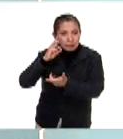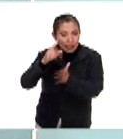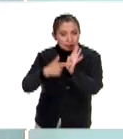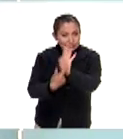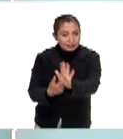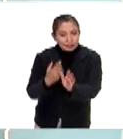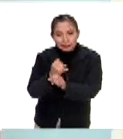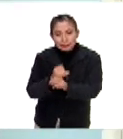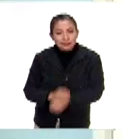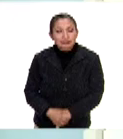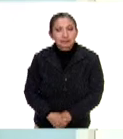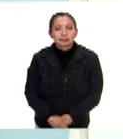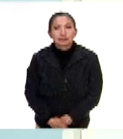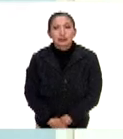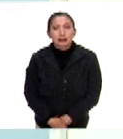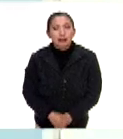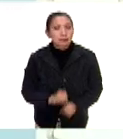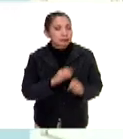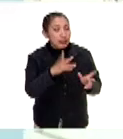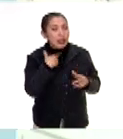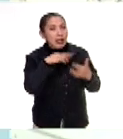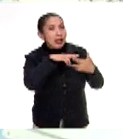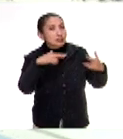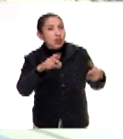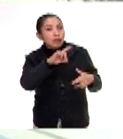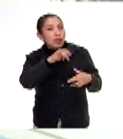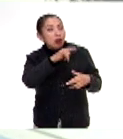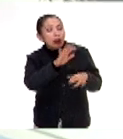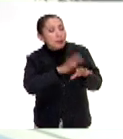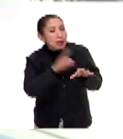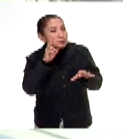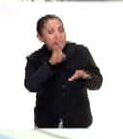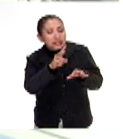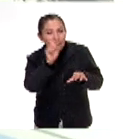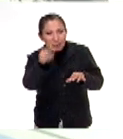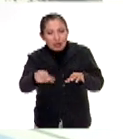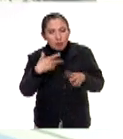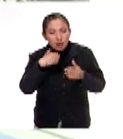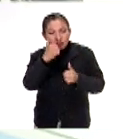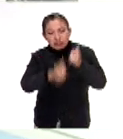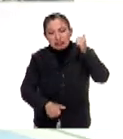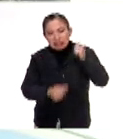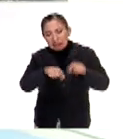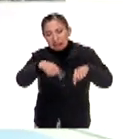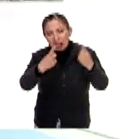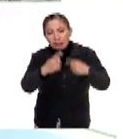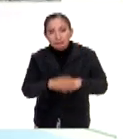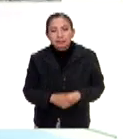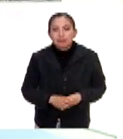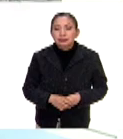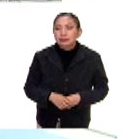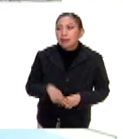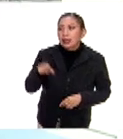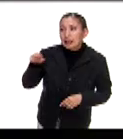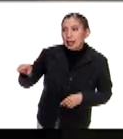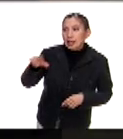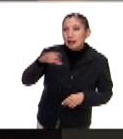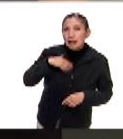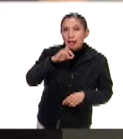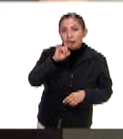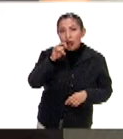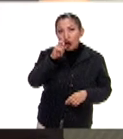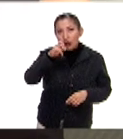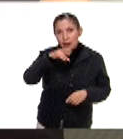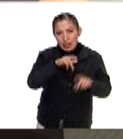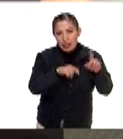pues, estudiar y atender. Exactamente. Y en la relación con Diego, ¿qué más viste, además de la ruptura que tuvieron? Bueno, él hizo con Diego